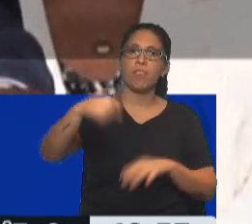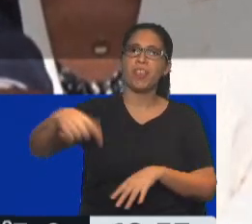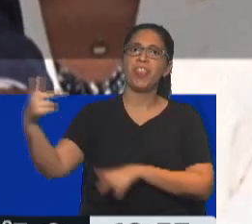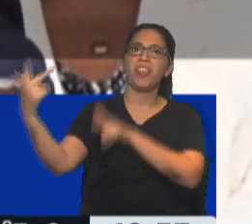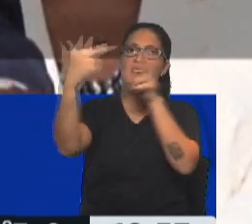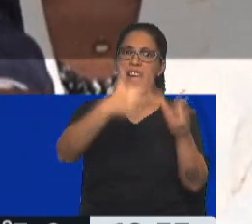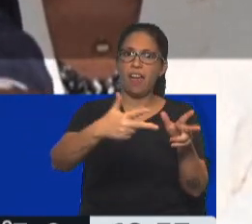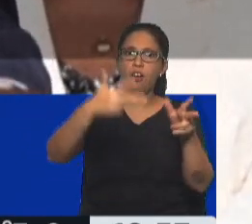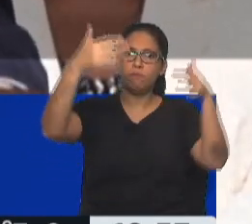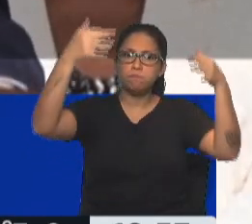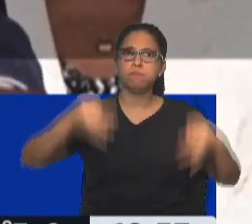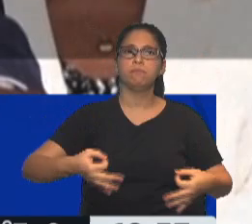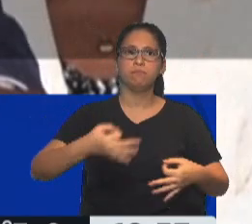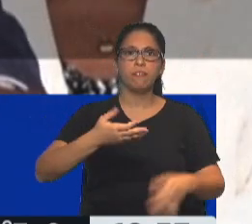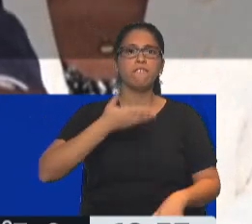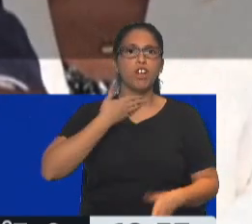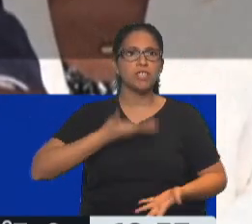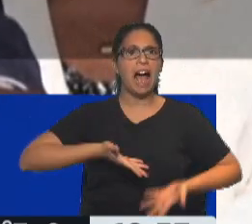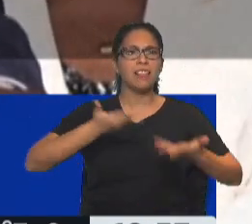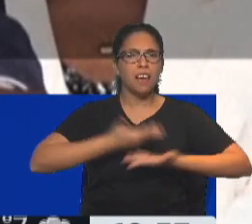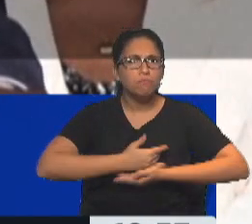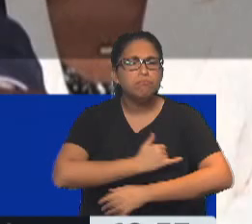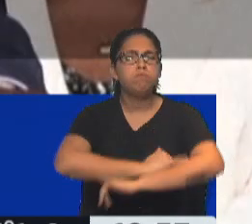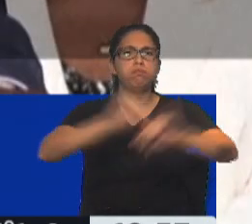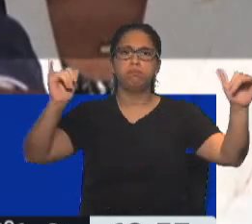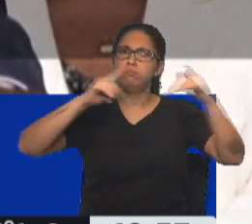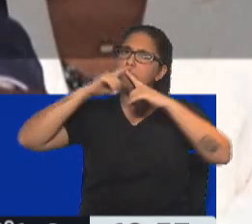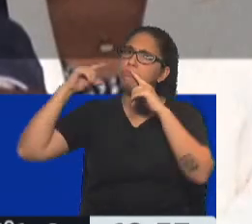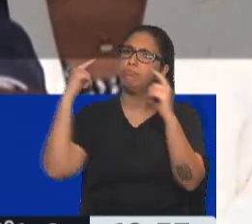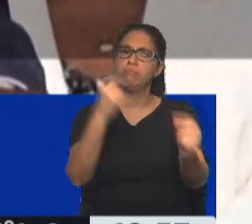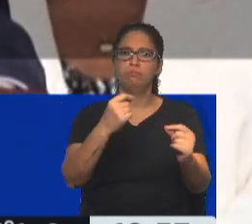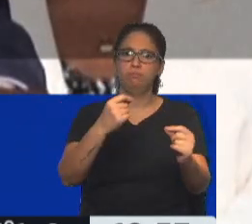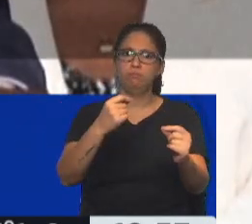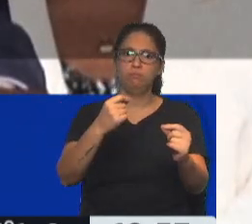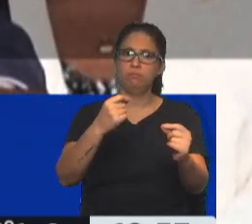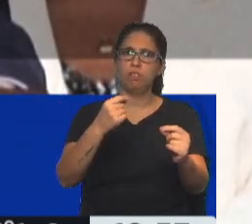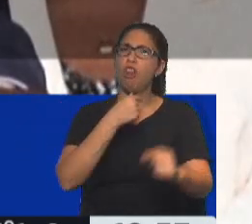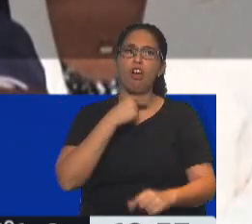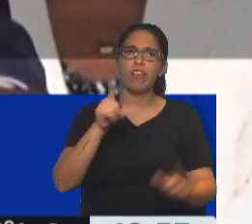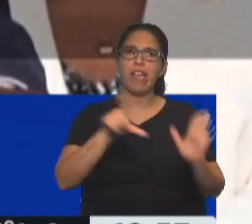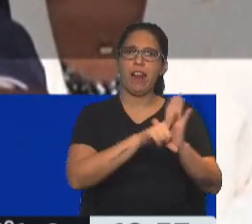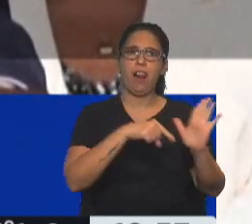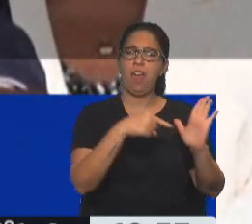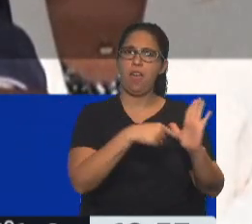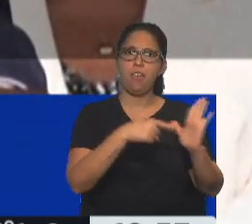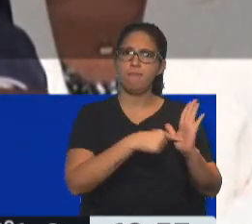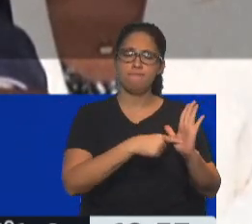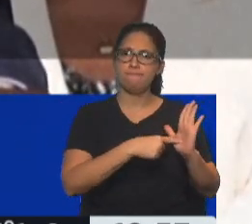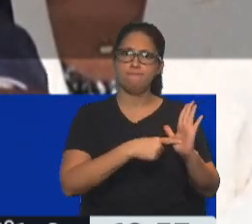who have said loudly that they want nothing to do with this Finance Bill